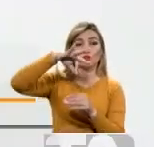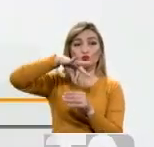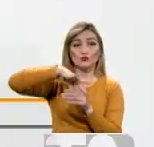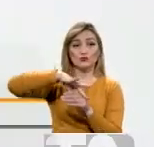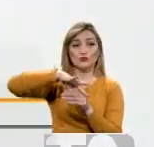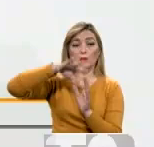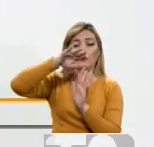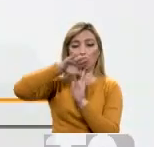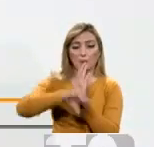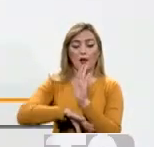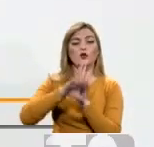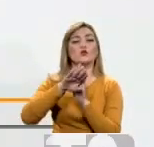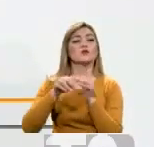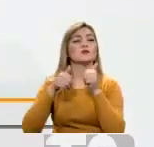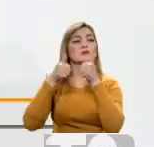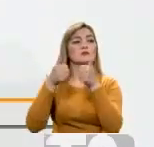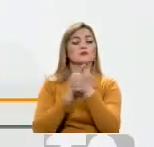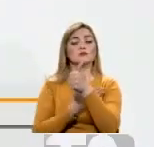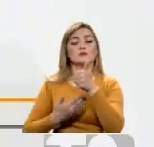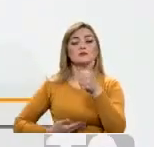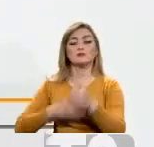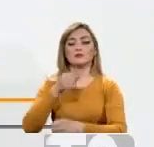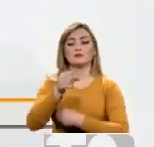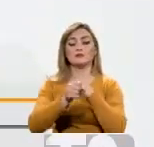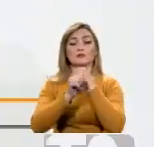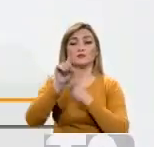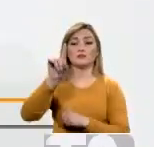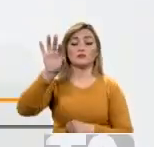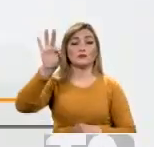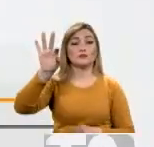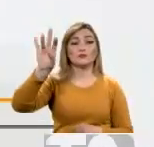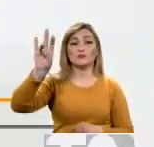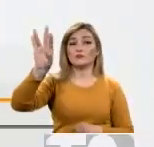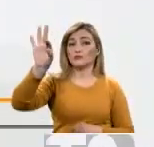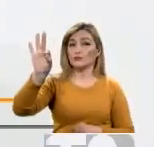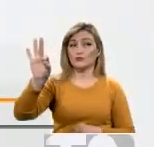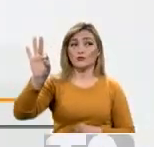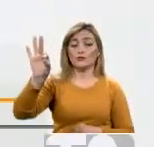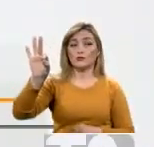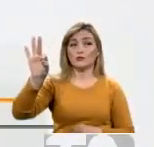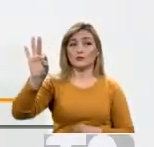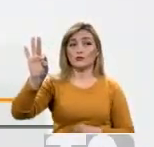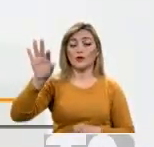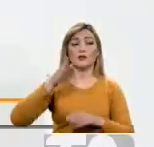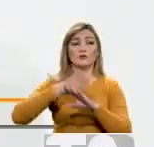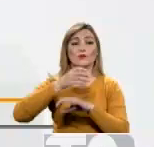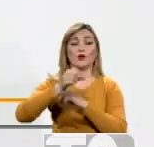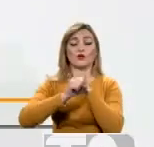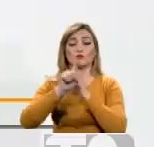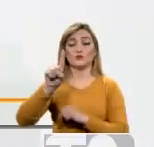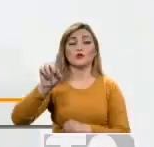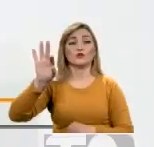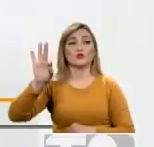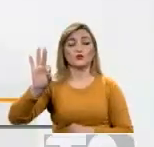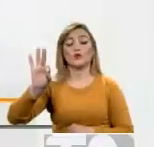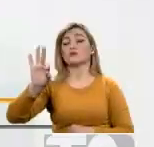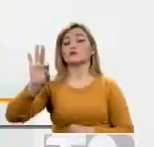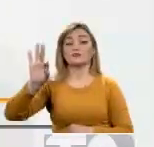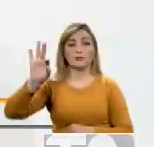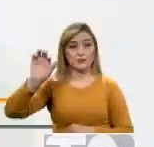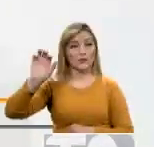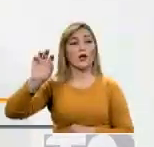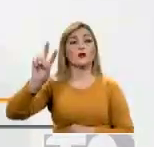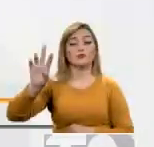menos presidenciables han tenido se realizaron en 1979 y 19 años después en